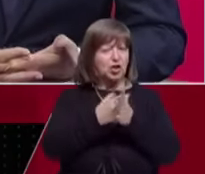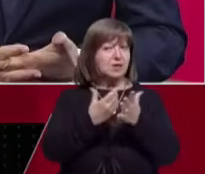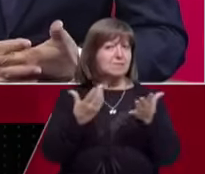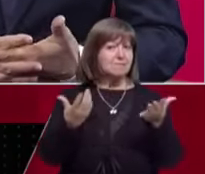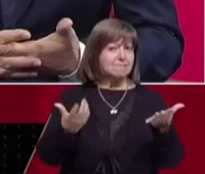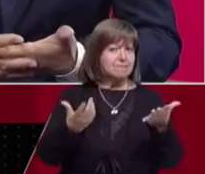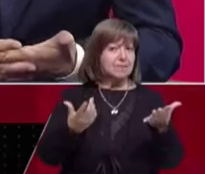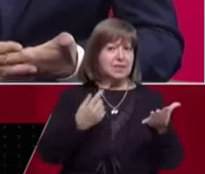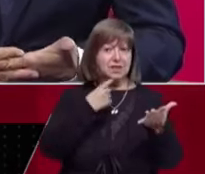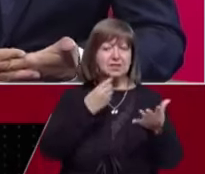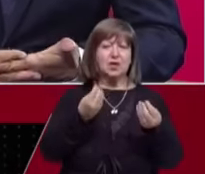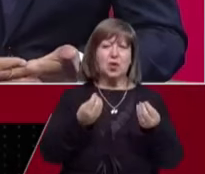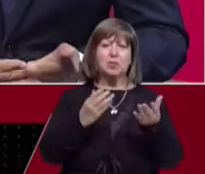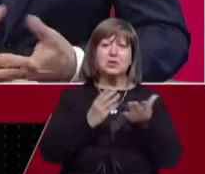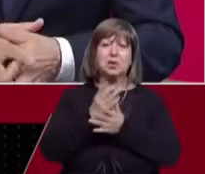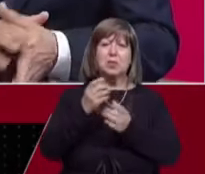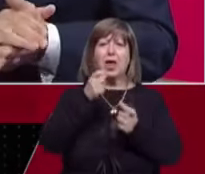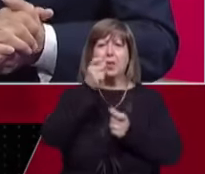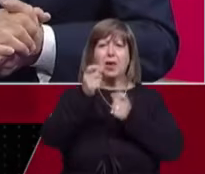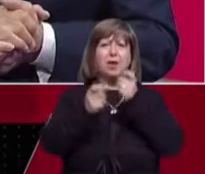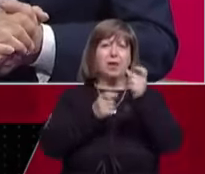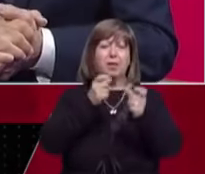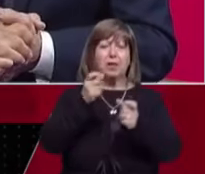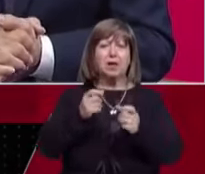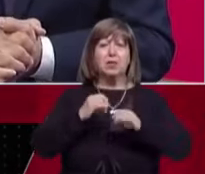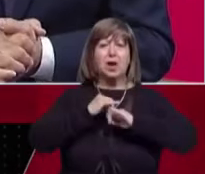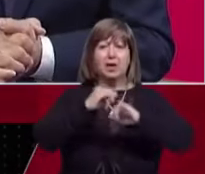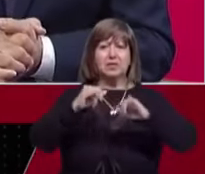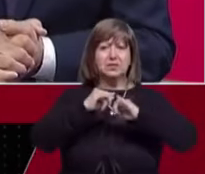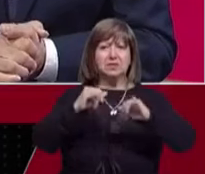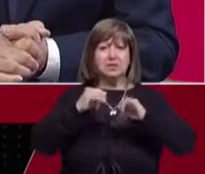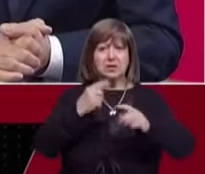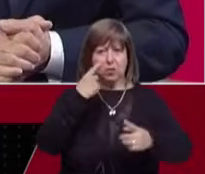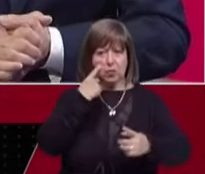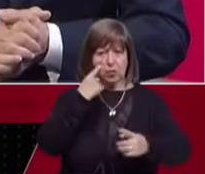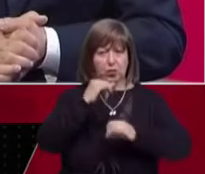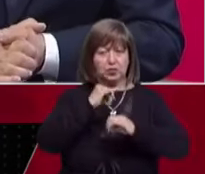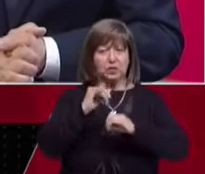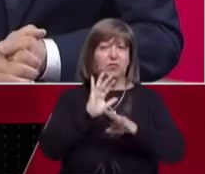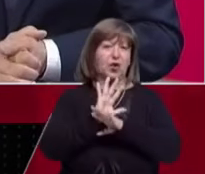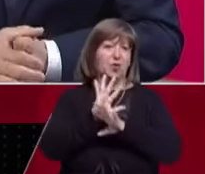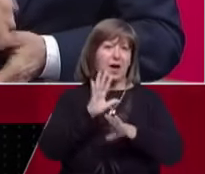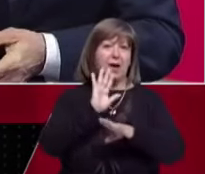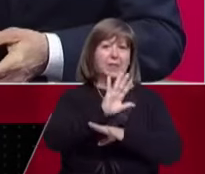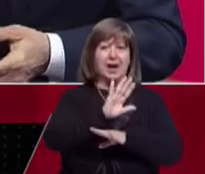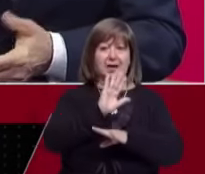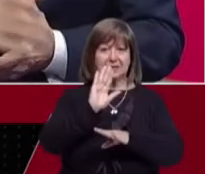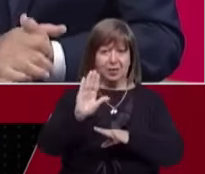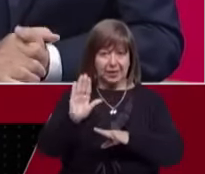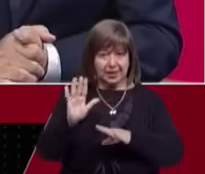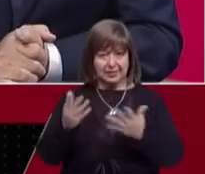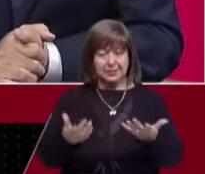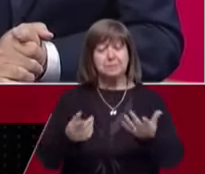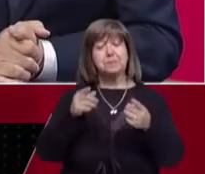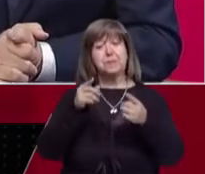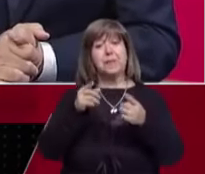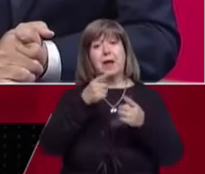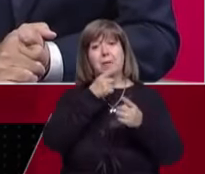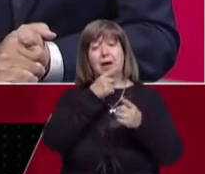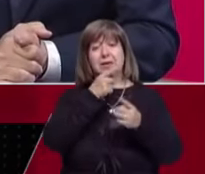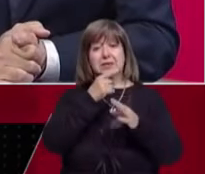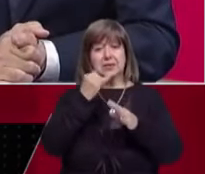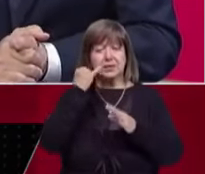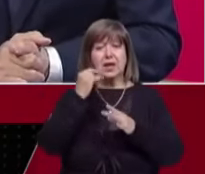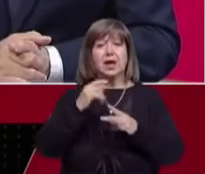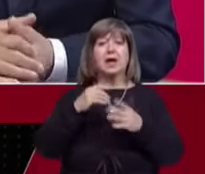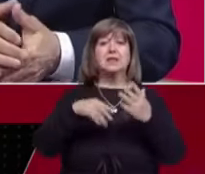es lamentable realmente porque es una forma de amedrentar a la población. Recordemos que prácticamente el